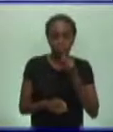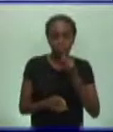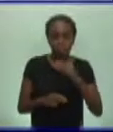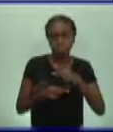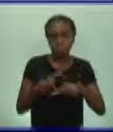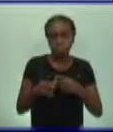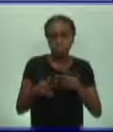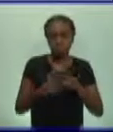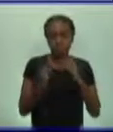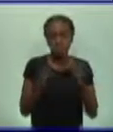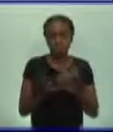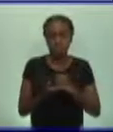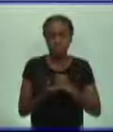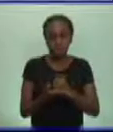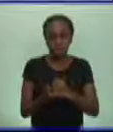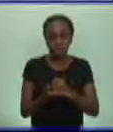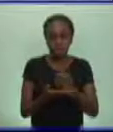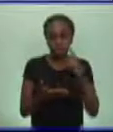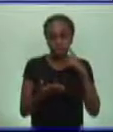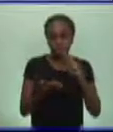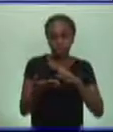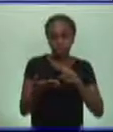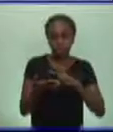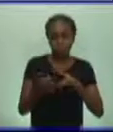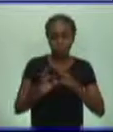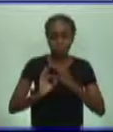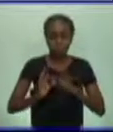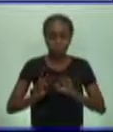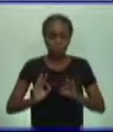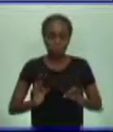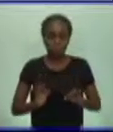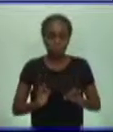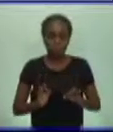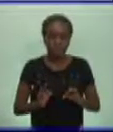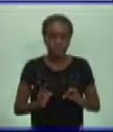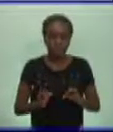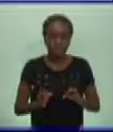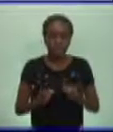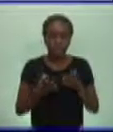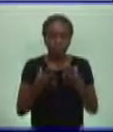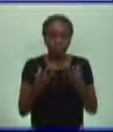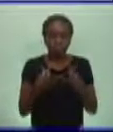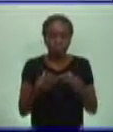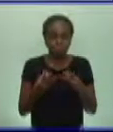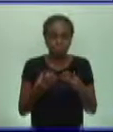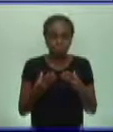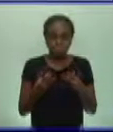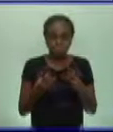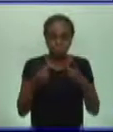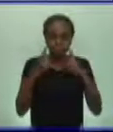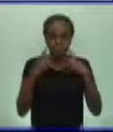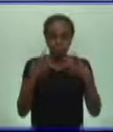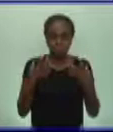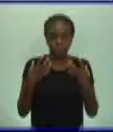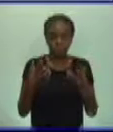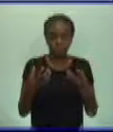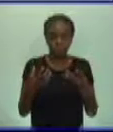sus familiares les revisen la ortografía. Sí, porque es muy importante tener cuenta con la